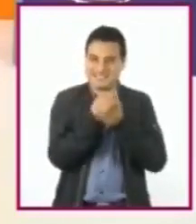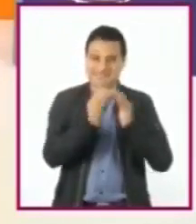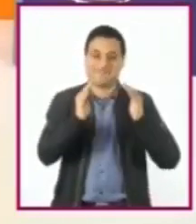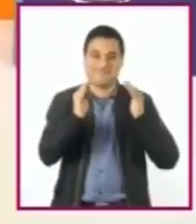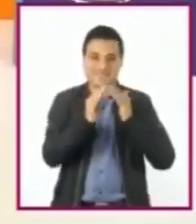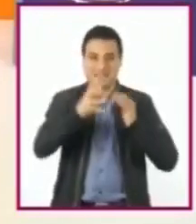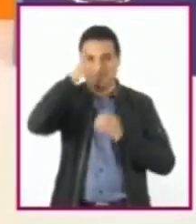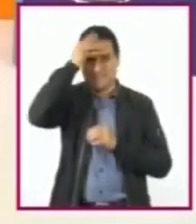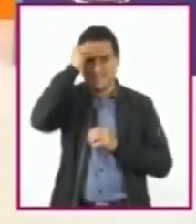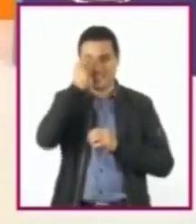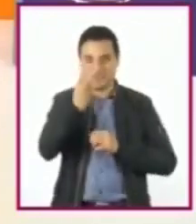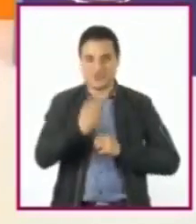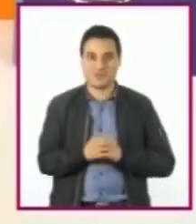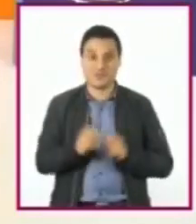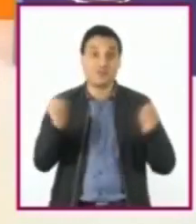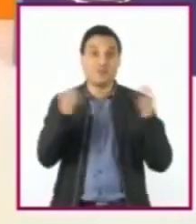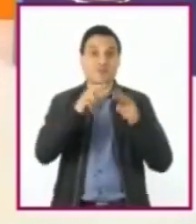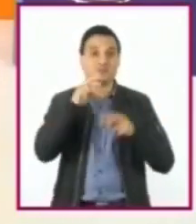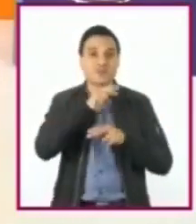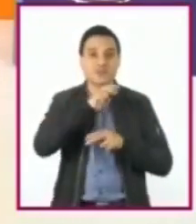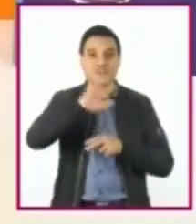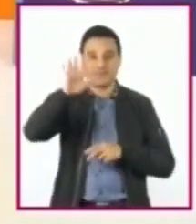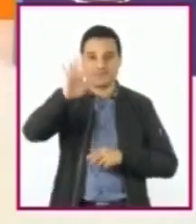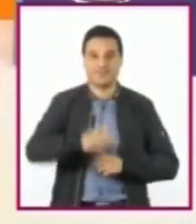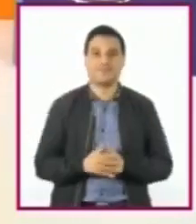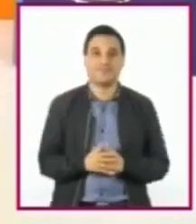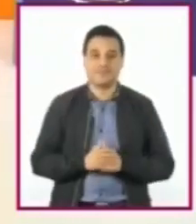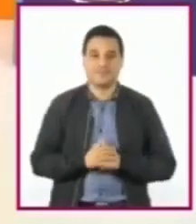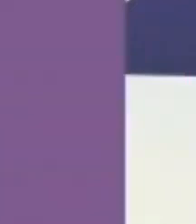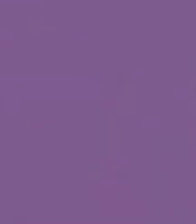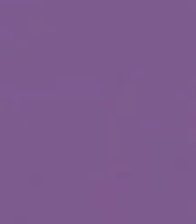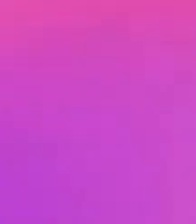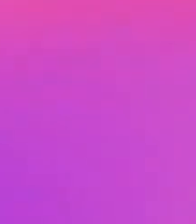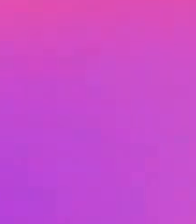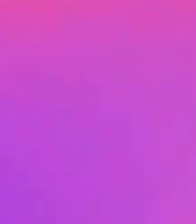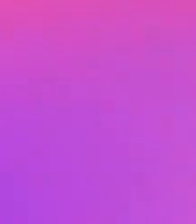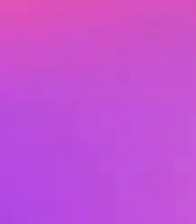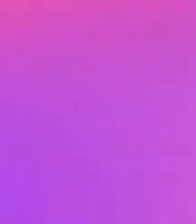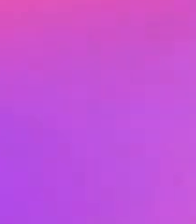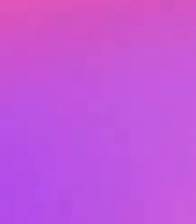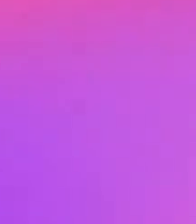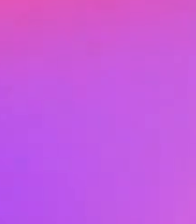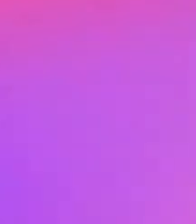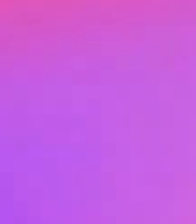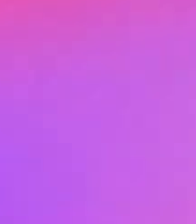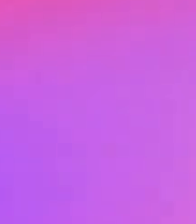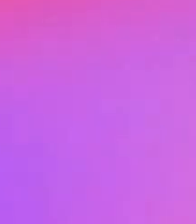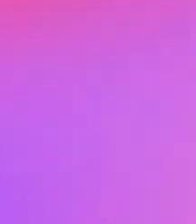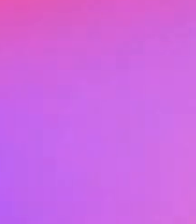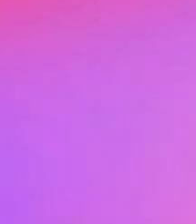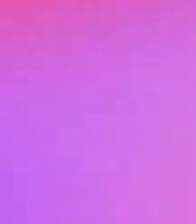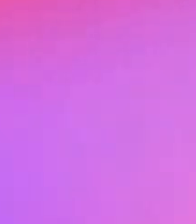en Casa 2. ¡Hasta la próxima! Si tienes dudas o necesitas ayuda, llama